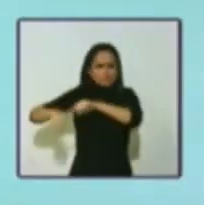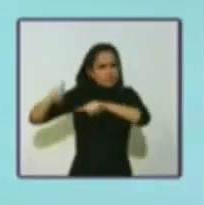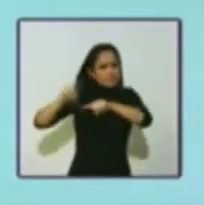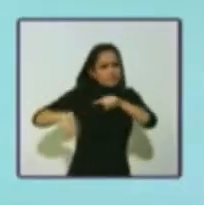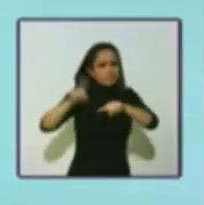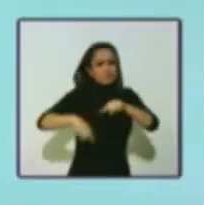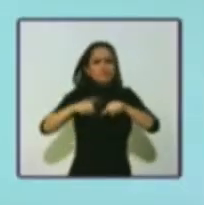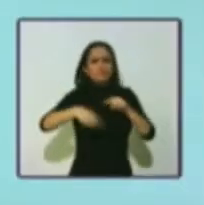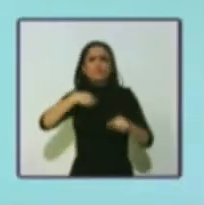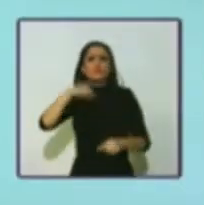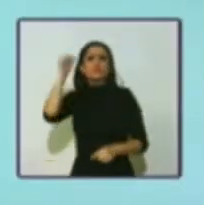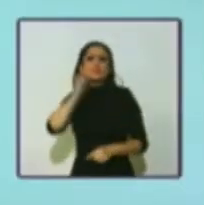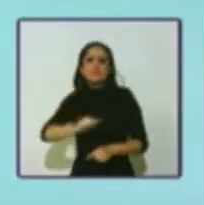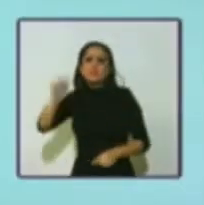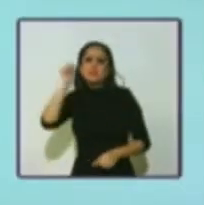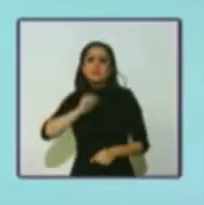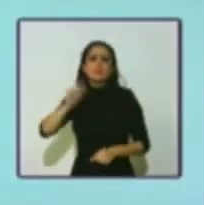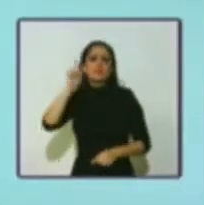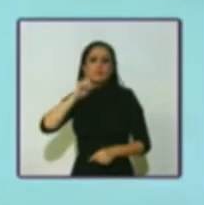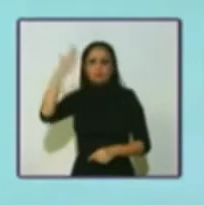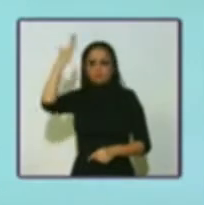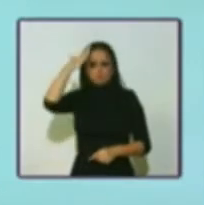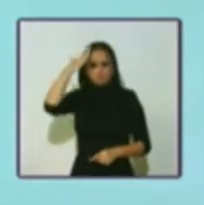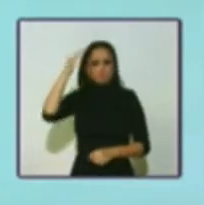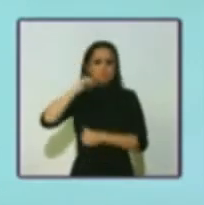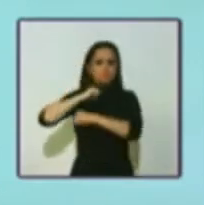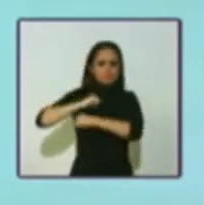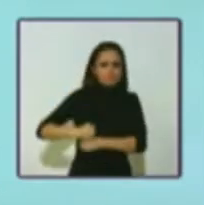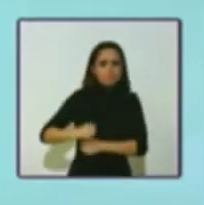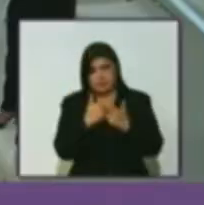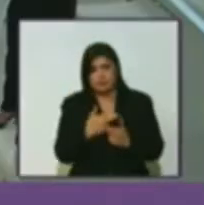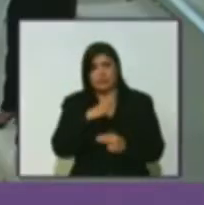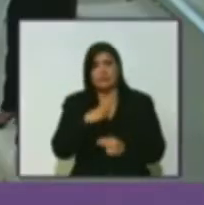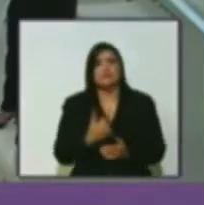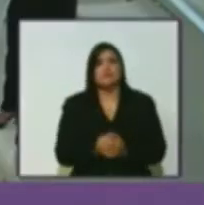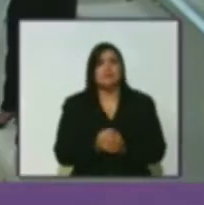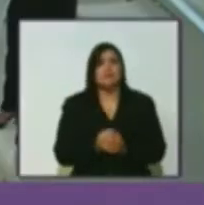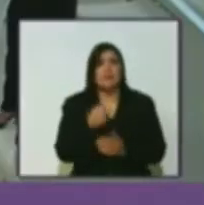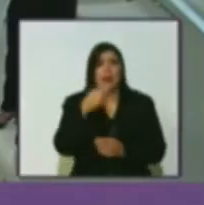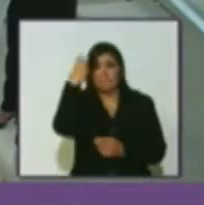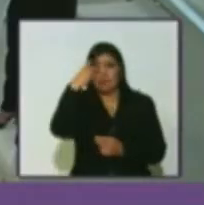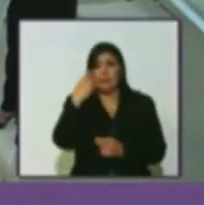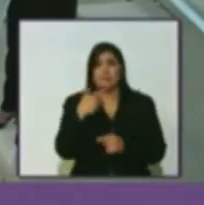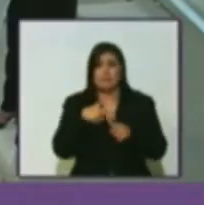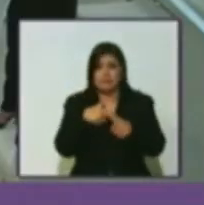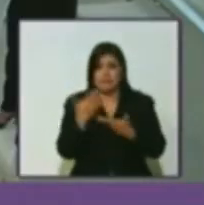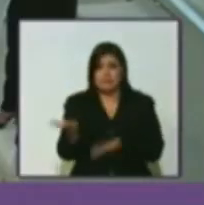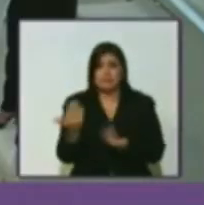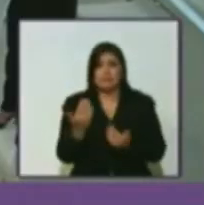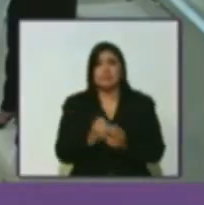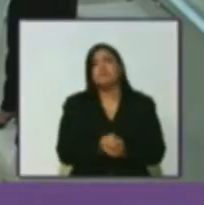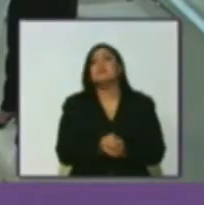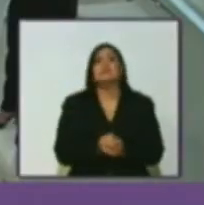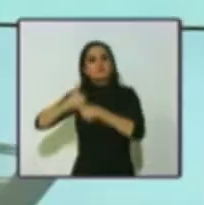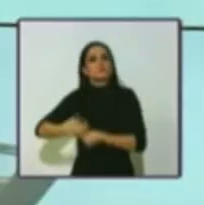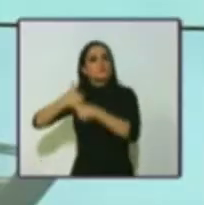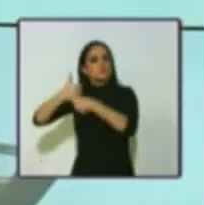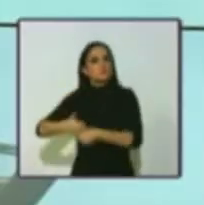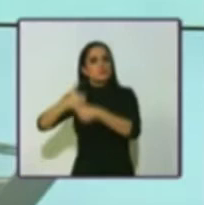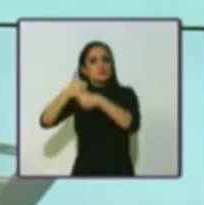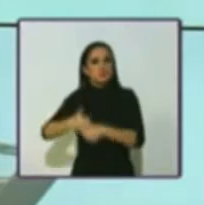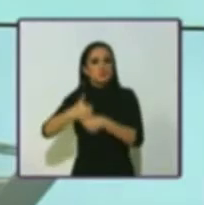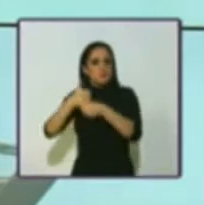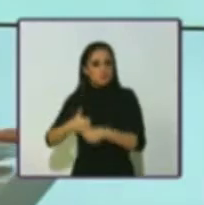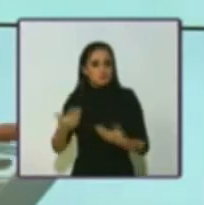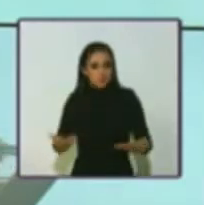últimos 15 días en diferentes foros y en diferentes momentos, nos sorprendió. Entonces